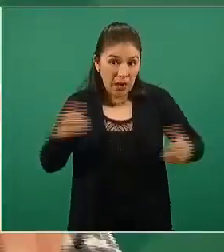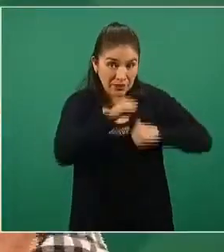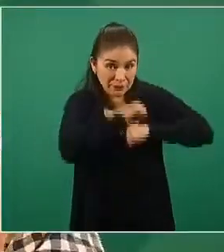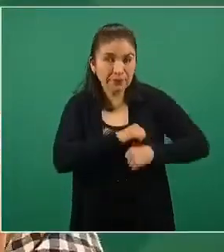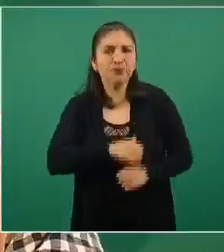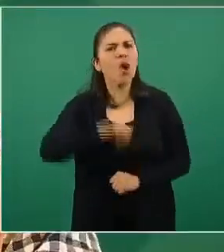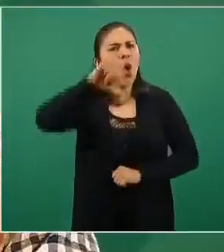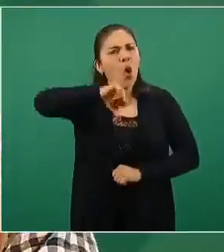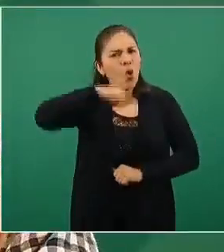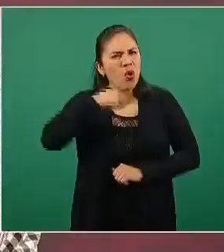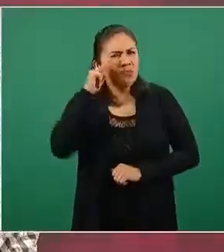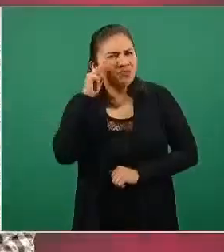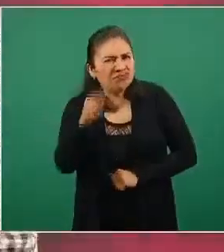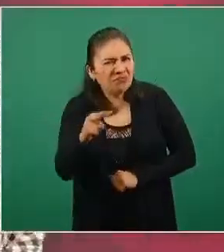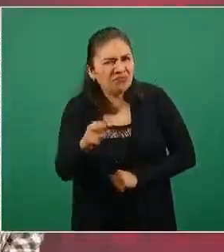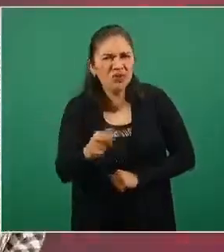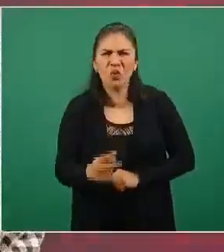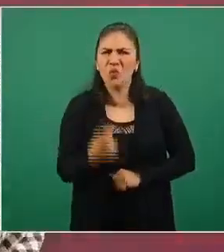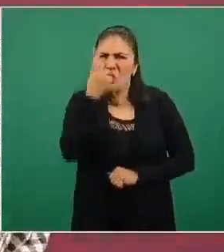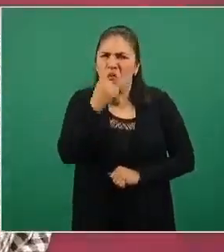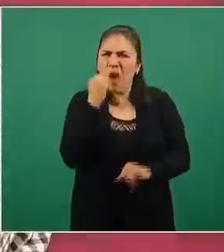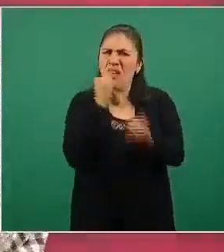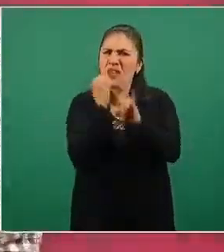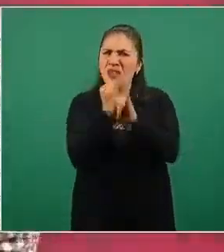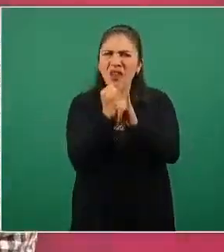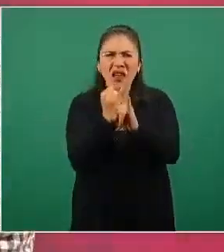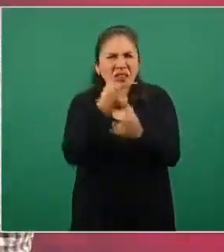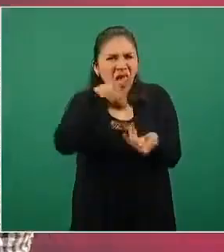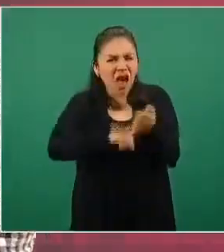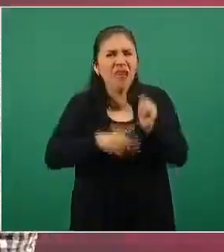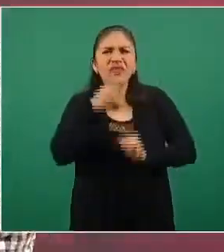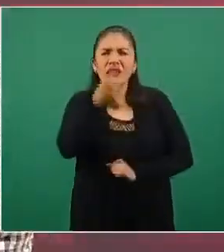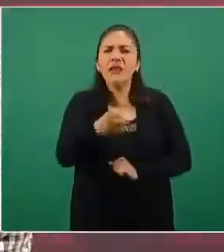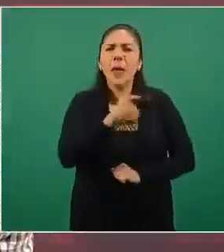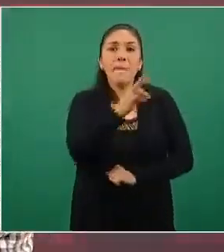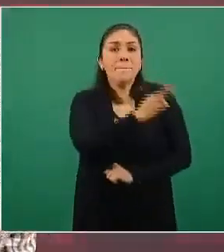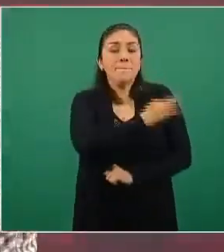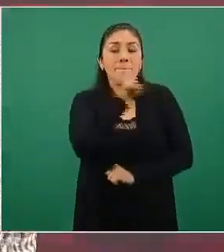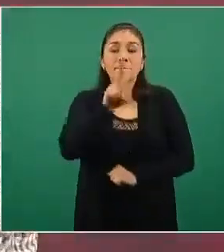hoy apareció una posible página de Chopo que era